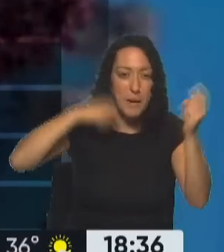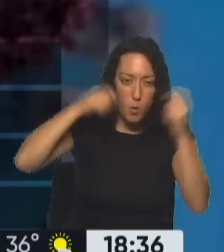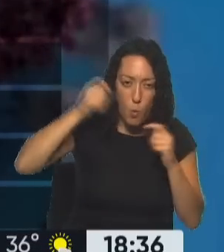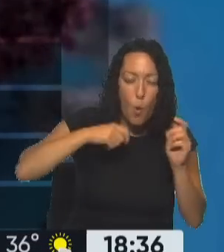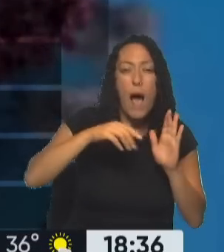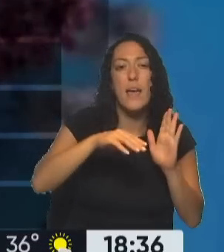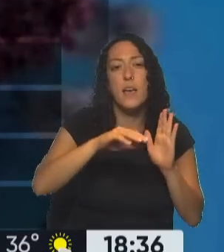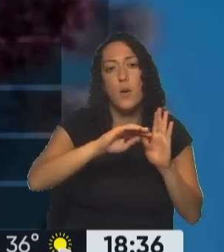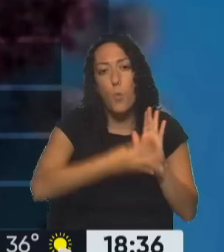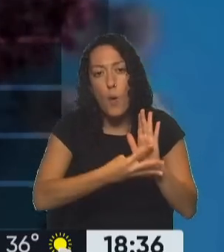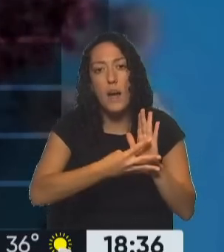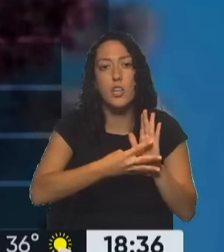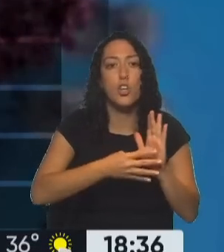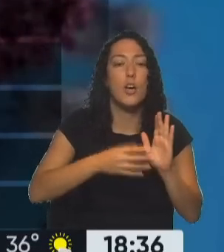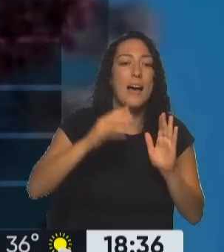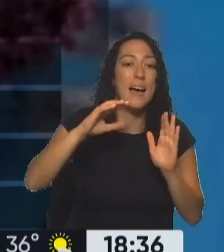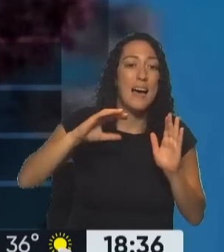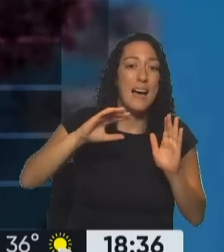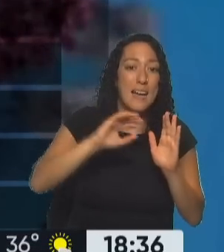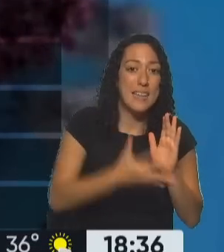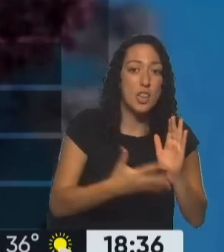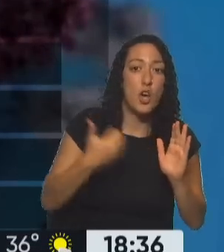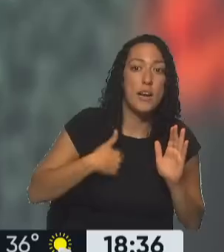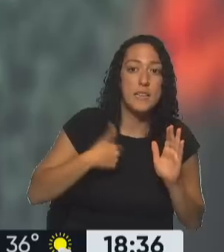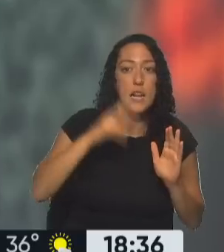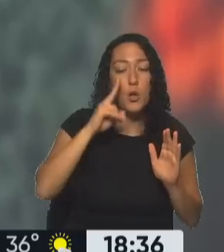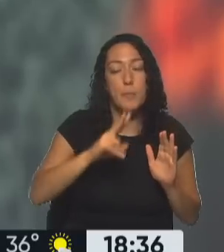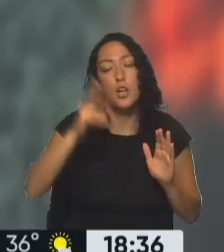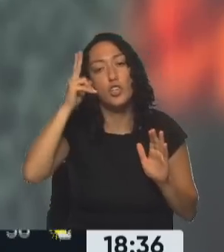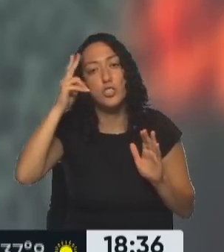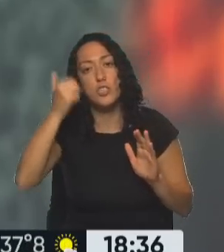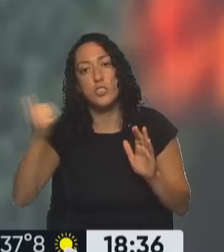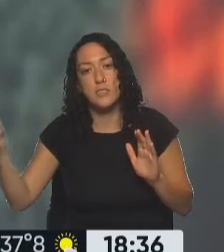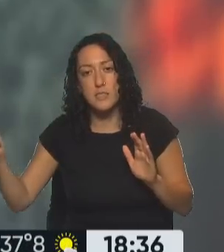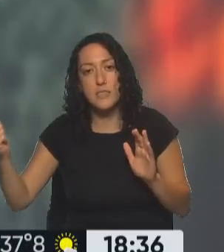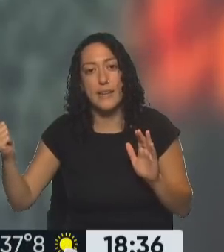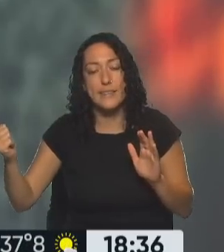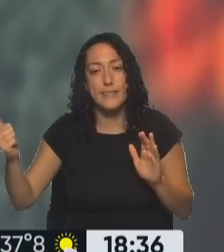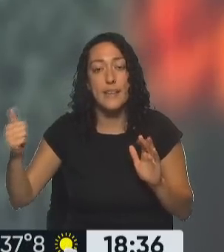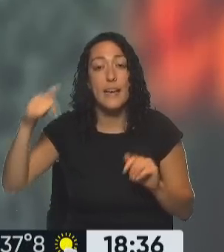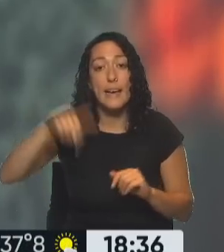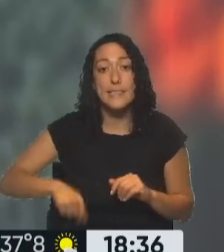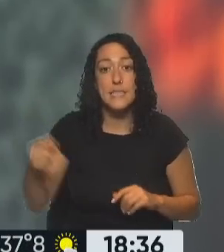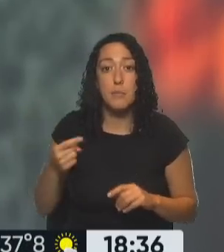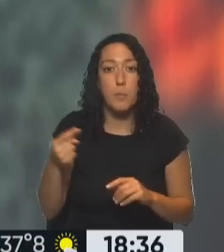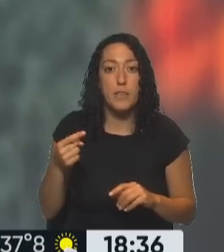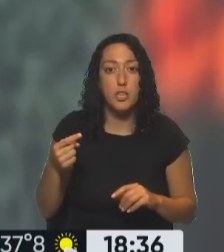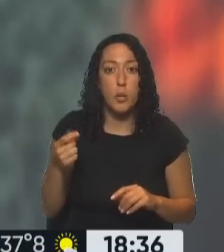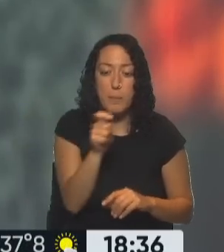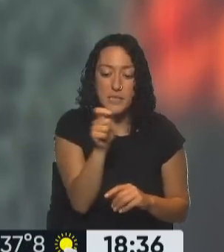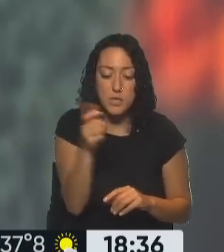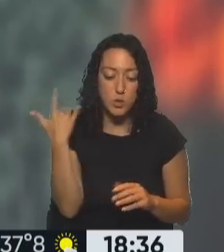y Argentina con 2.866. Este número ha bajado tremendamente en los últimos